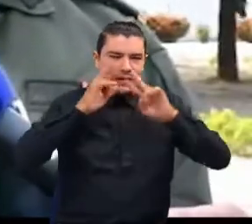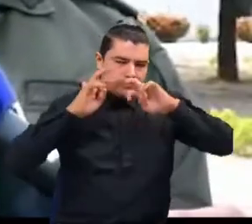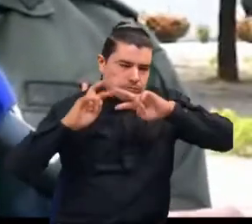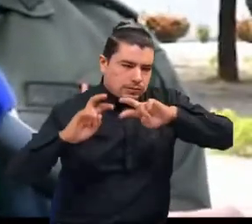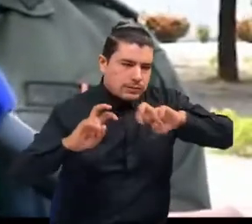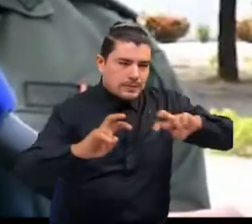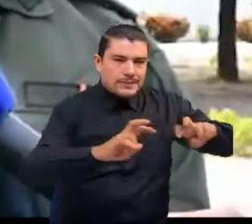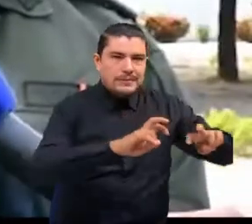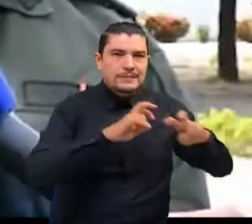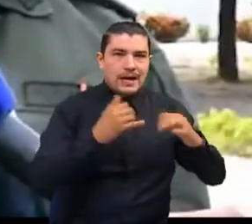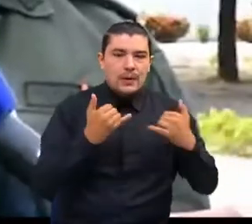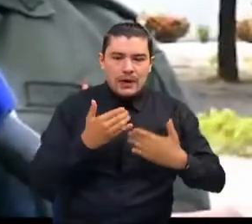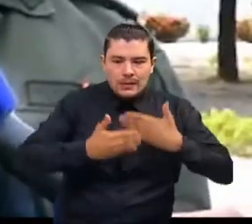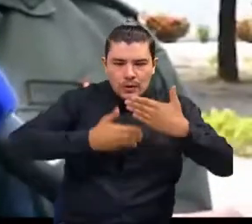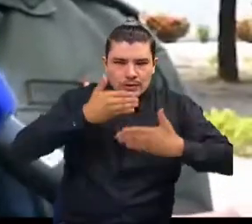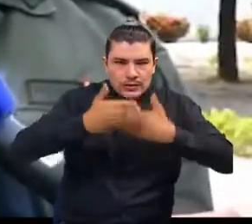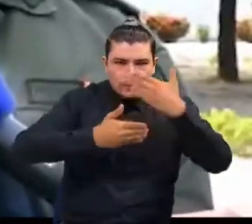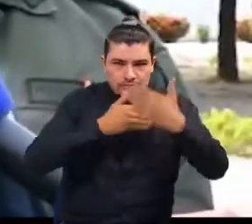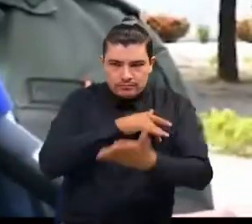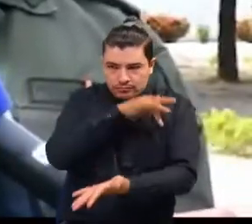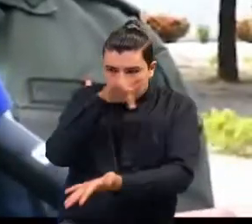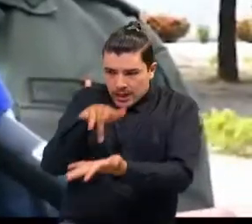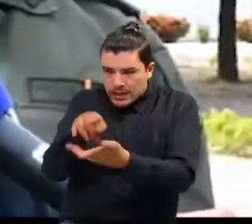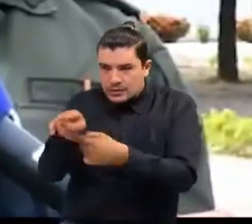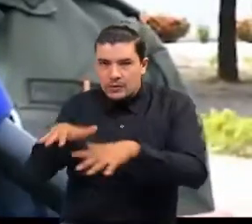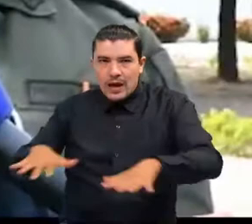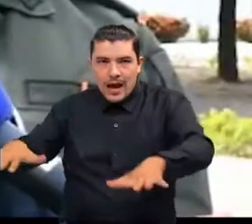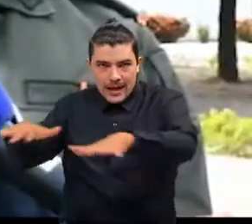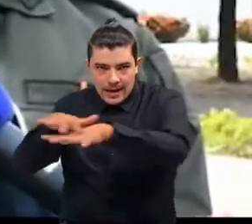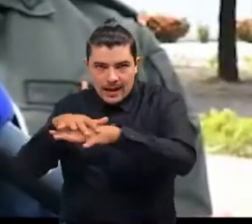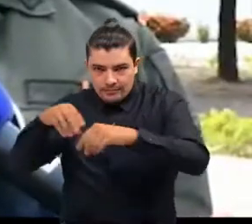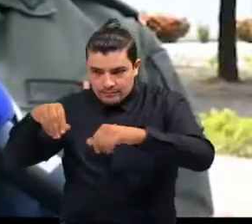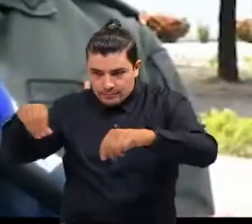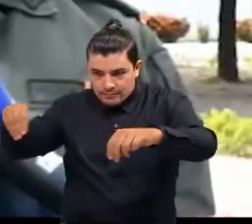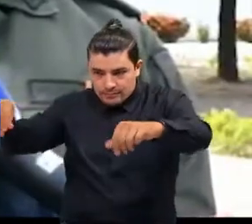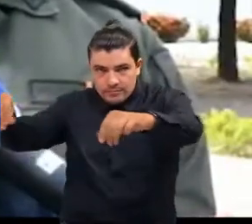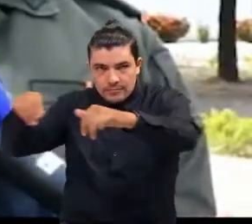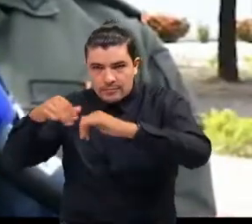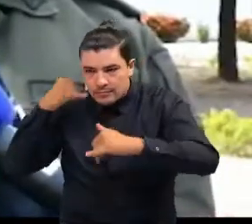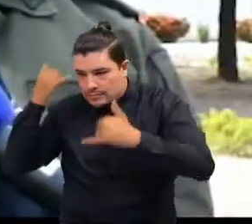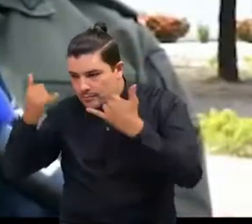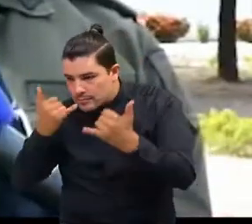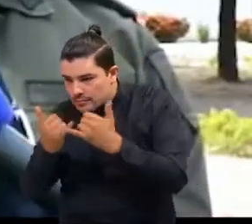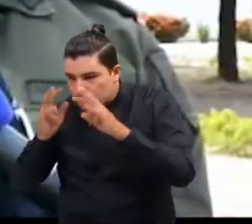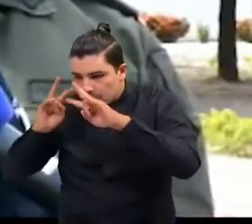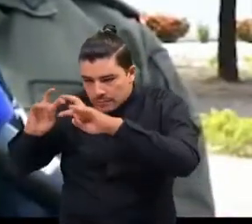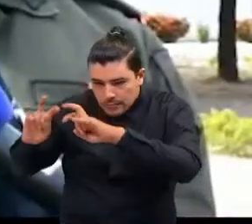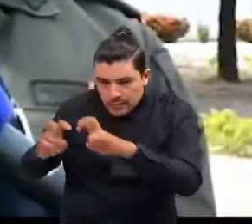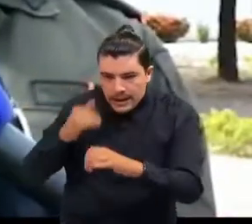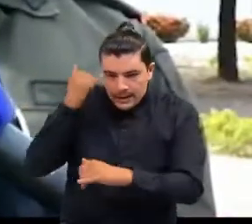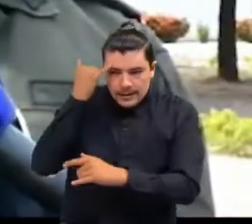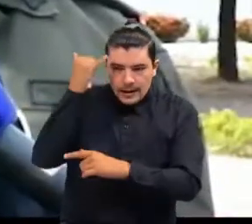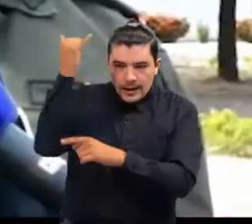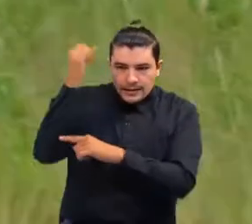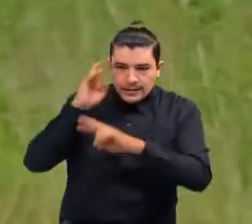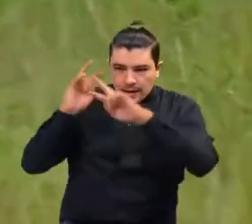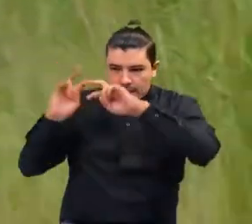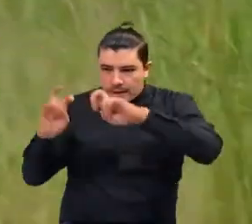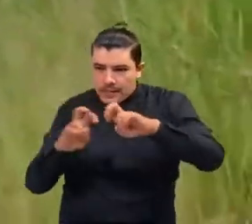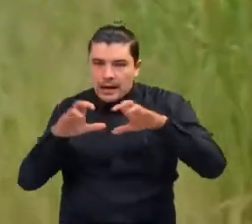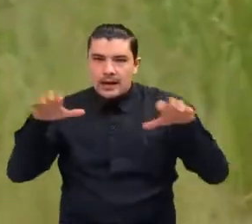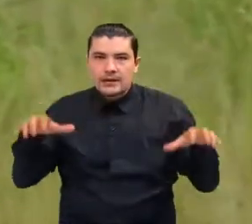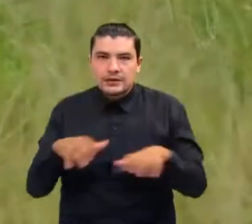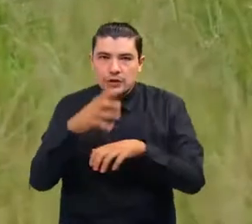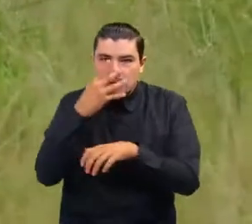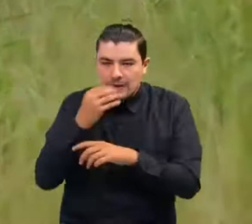un trabajo primero de campo con los criminalísticos en terreno y en un trabajo de inteligencia e investigación criminal.